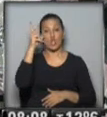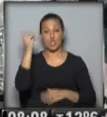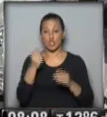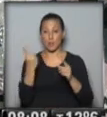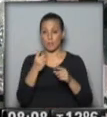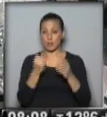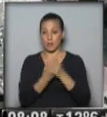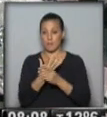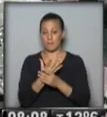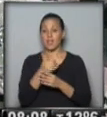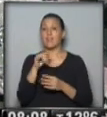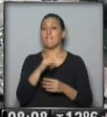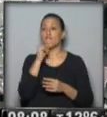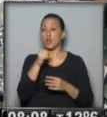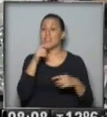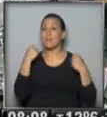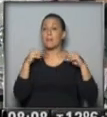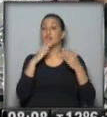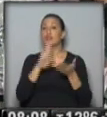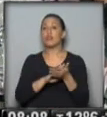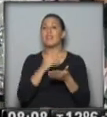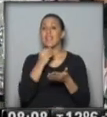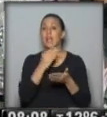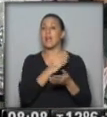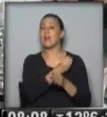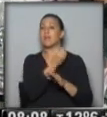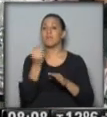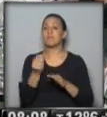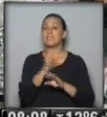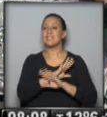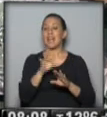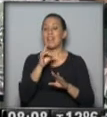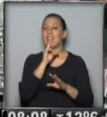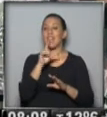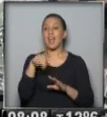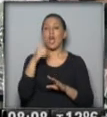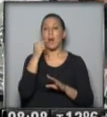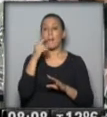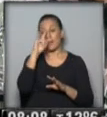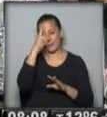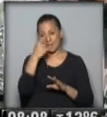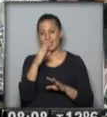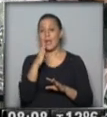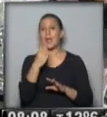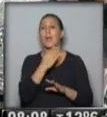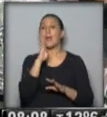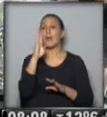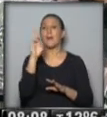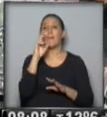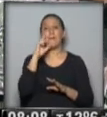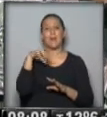de la información deportiva destacada tiene que ver con la asunción de miguel ángel brindisi en la mañana de hoy al frente de independiente